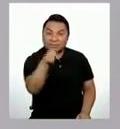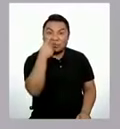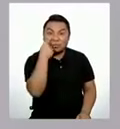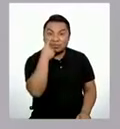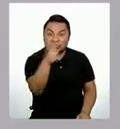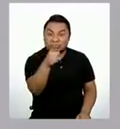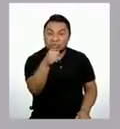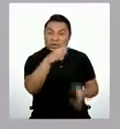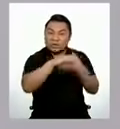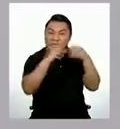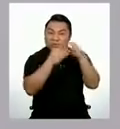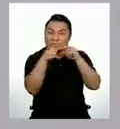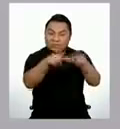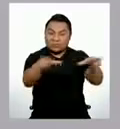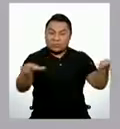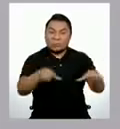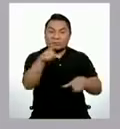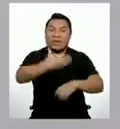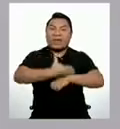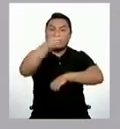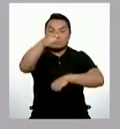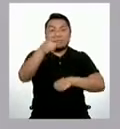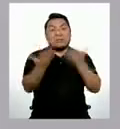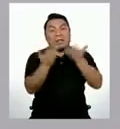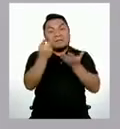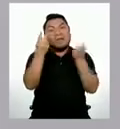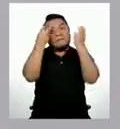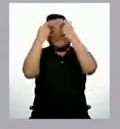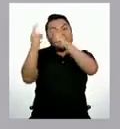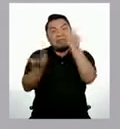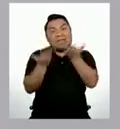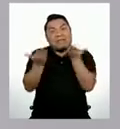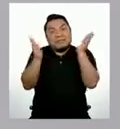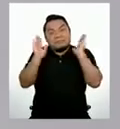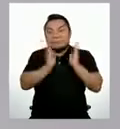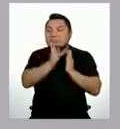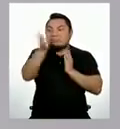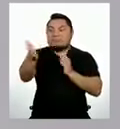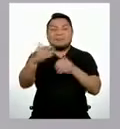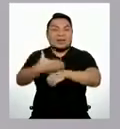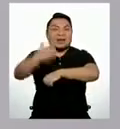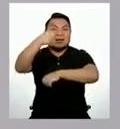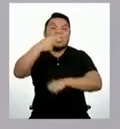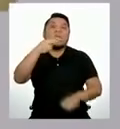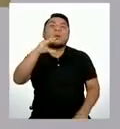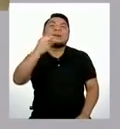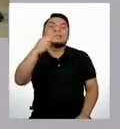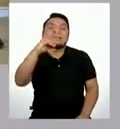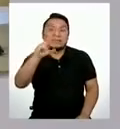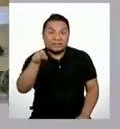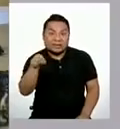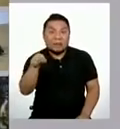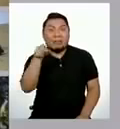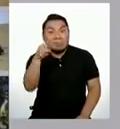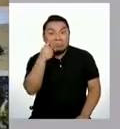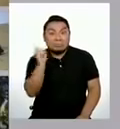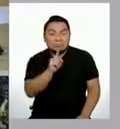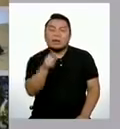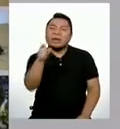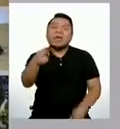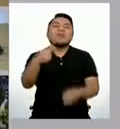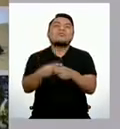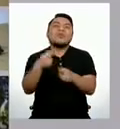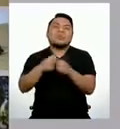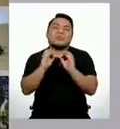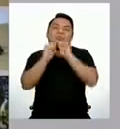Quizás alguna vez has ido con tu familia, no sé, tal vez. Para las chicas y chicos que aún no conocen, la huacachina es el